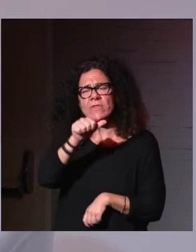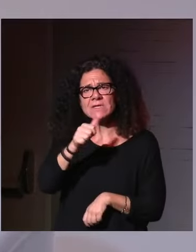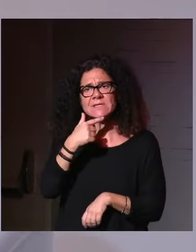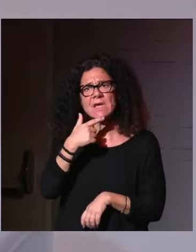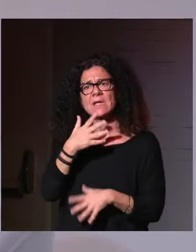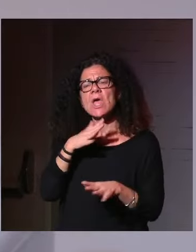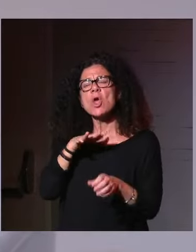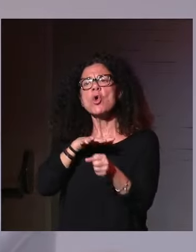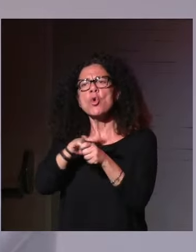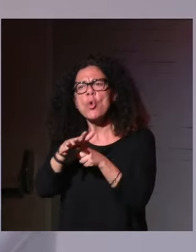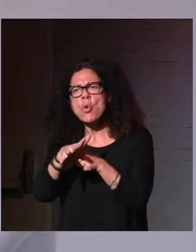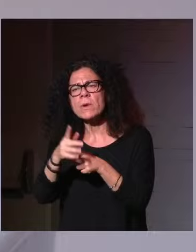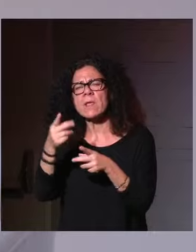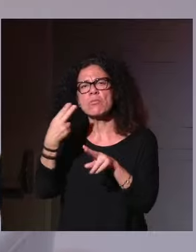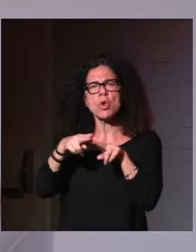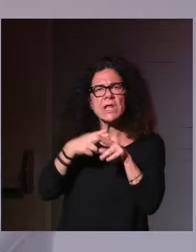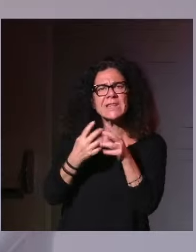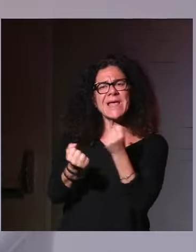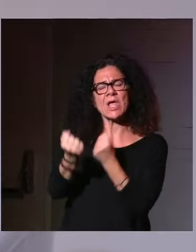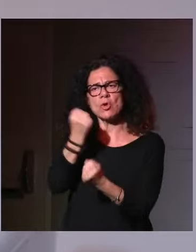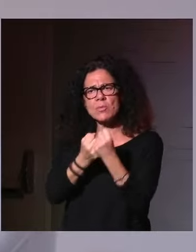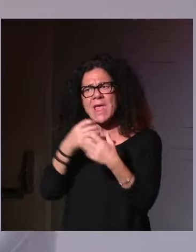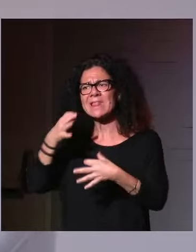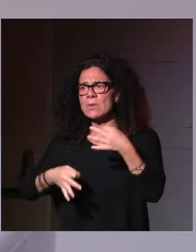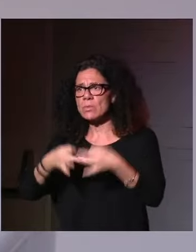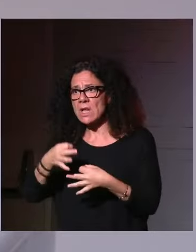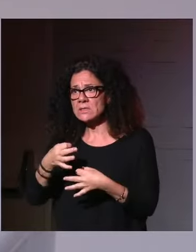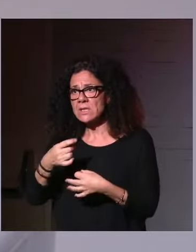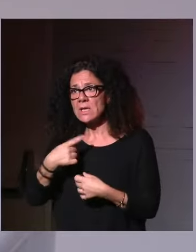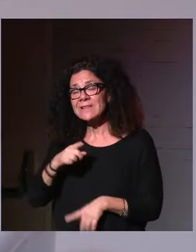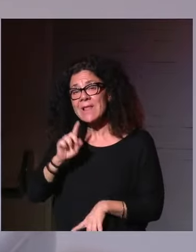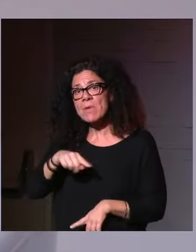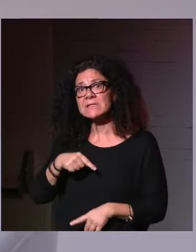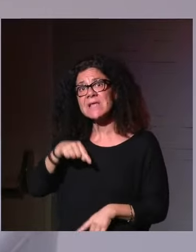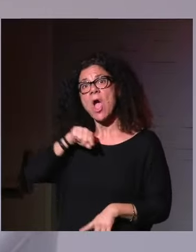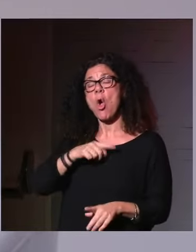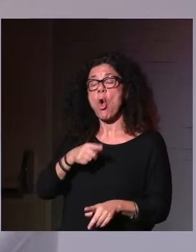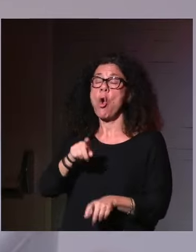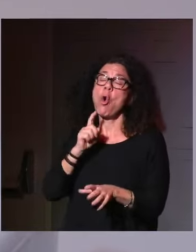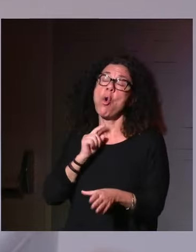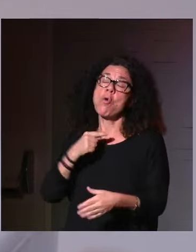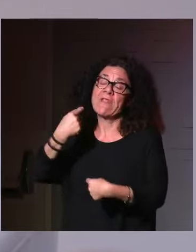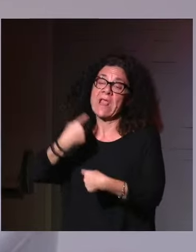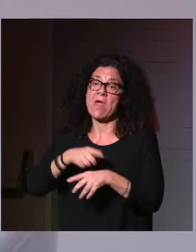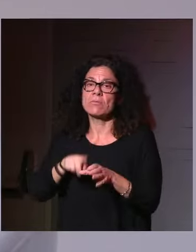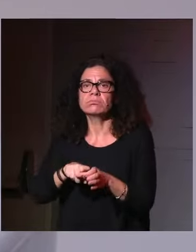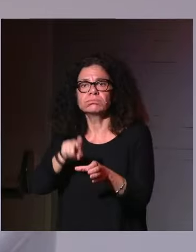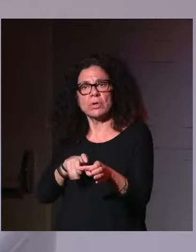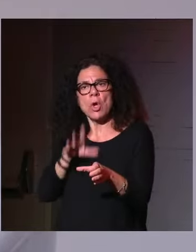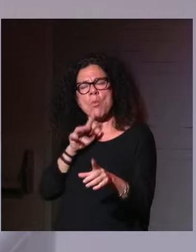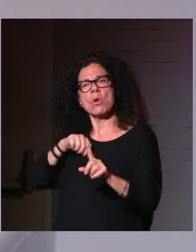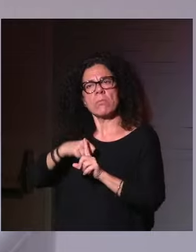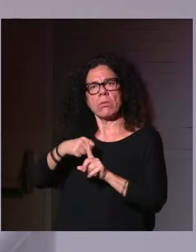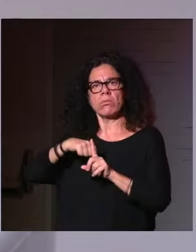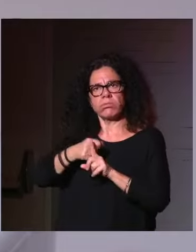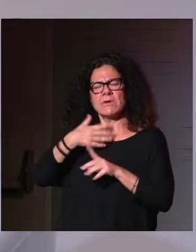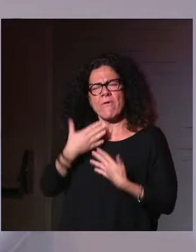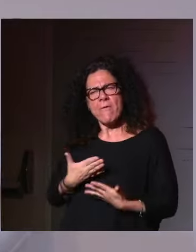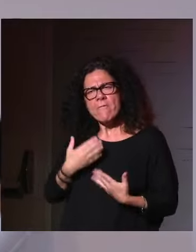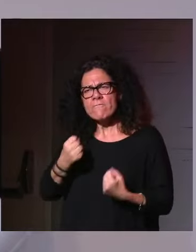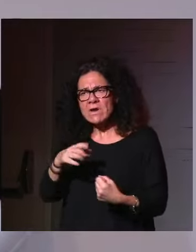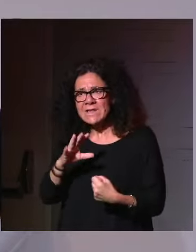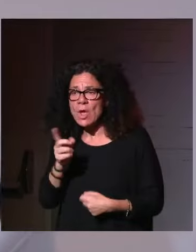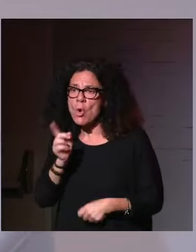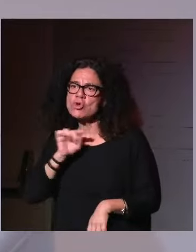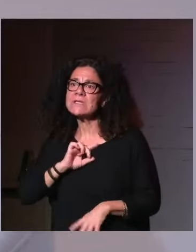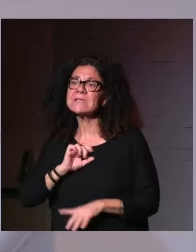real política economía tribunales que sea obligado a dar Un paso atrás porque la presión es insoportable y o no se